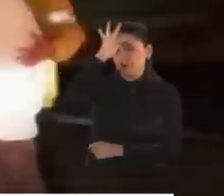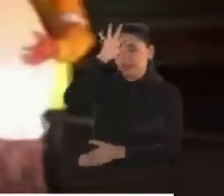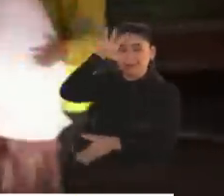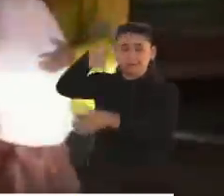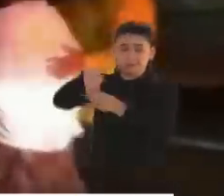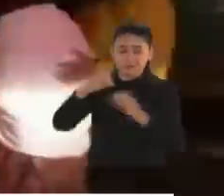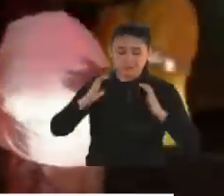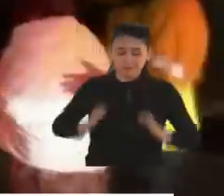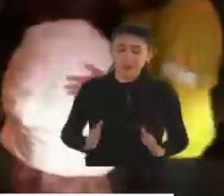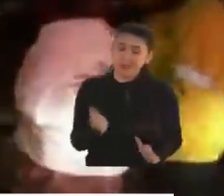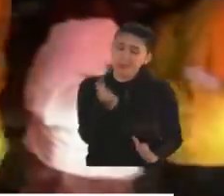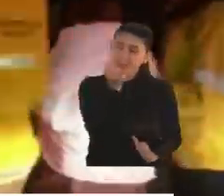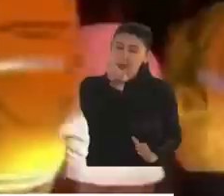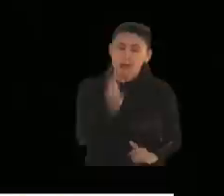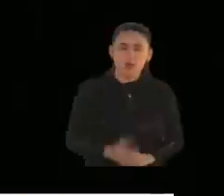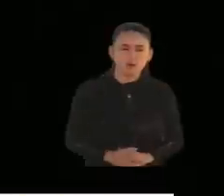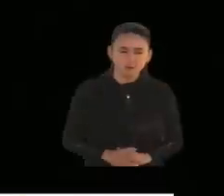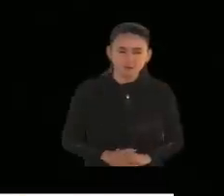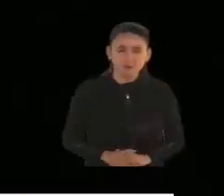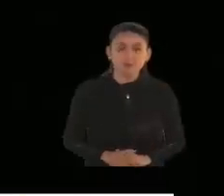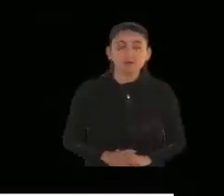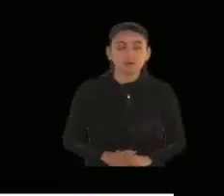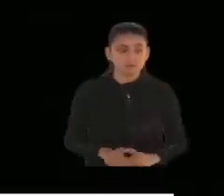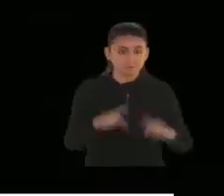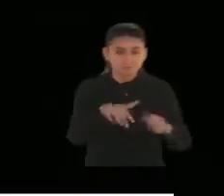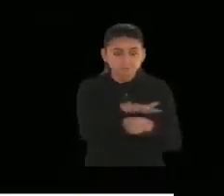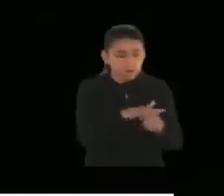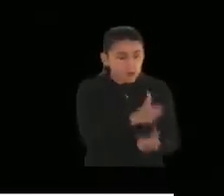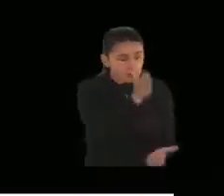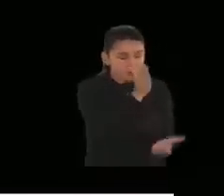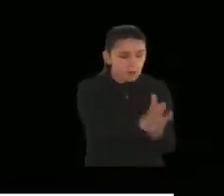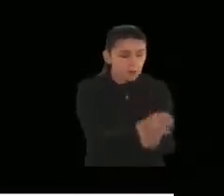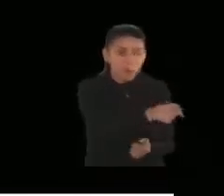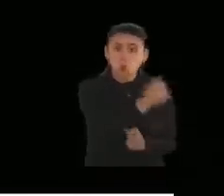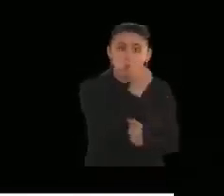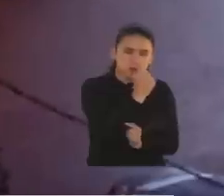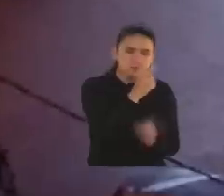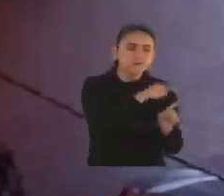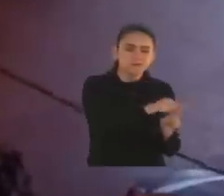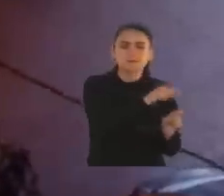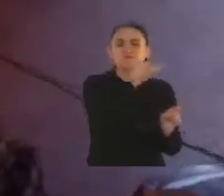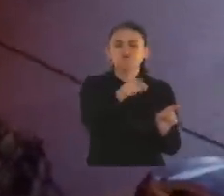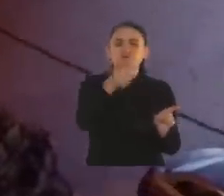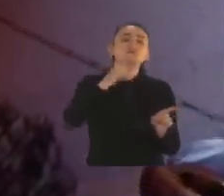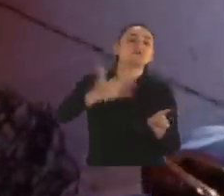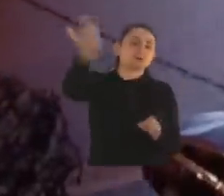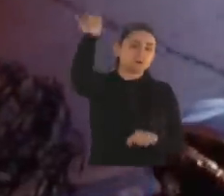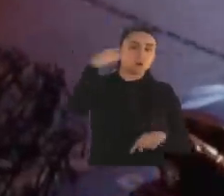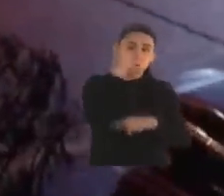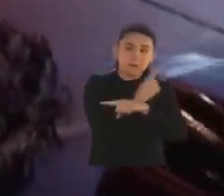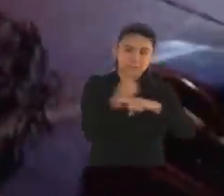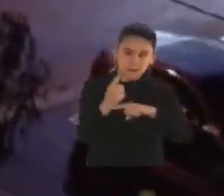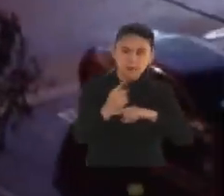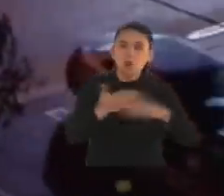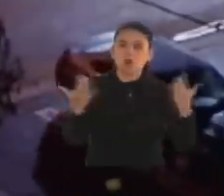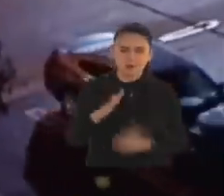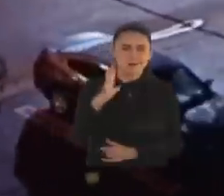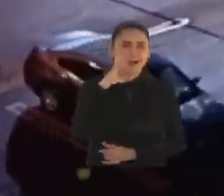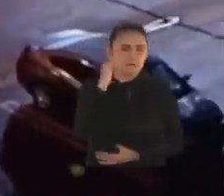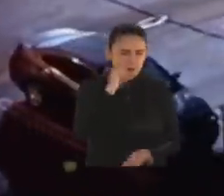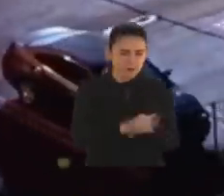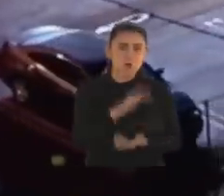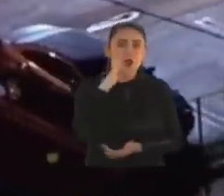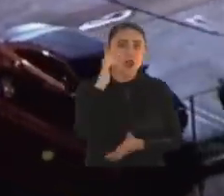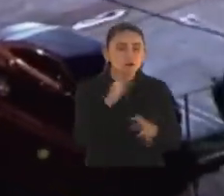en delicado estado de salud. Este fatal suceso se suma a otra masacre que tuvo lugar hace una semana en el condado de Gauche, en California,